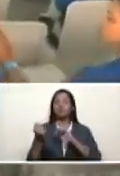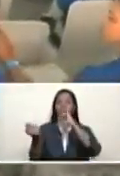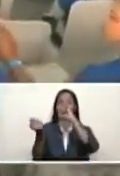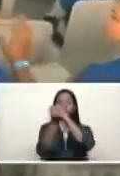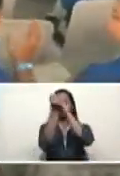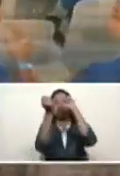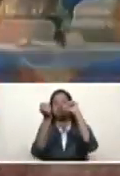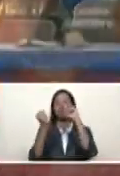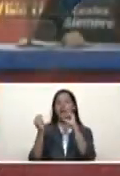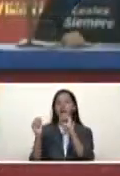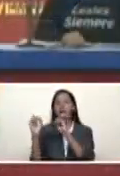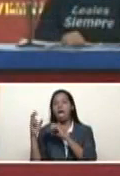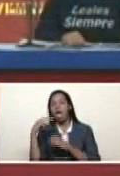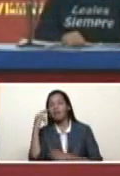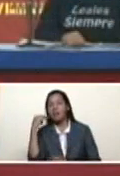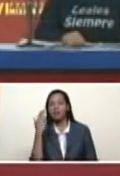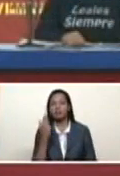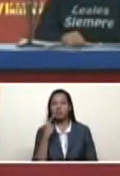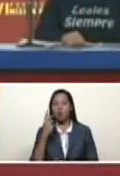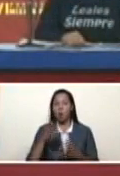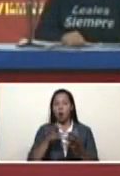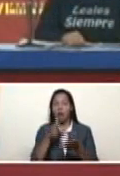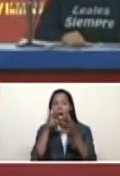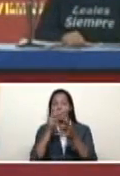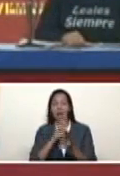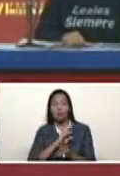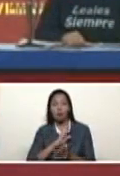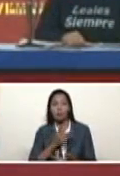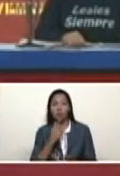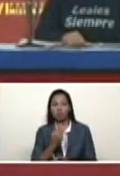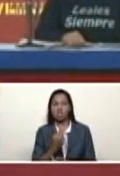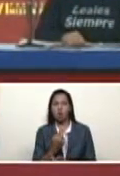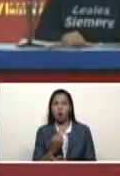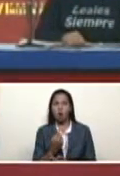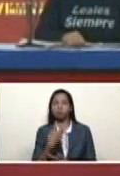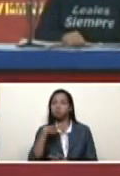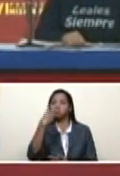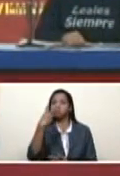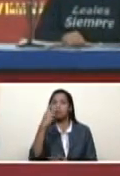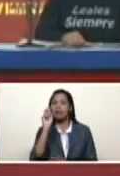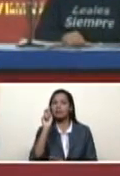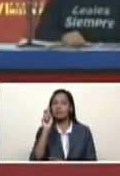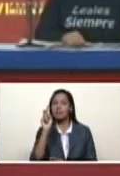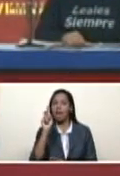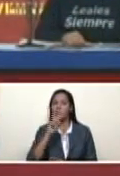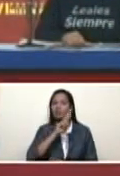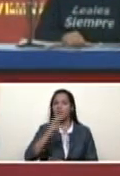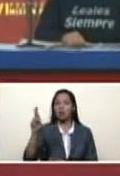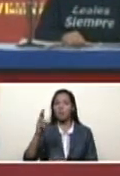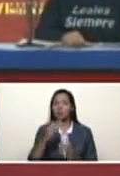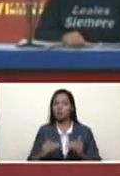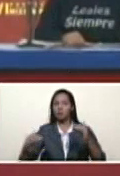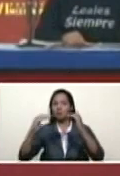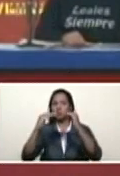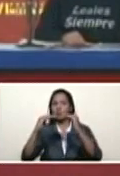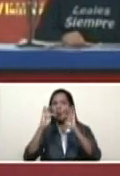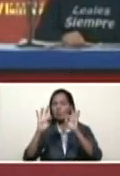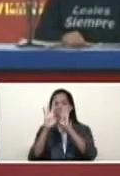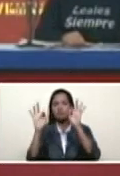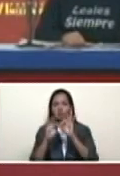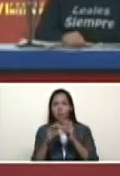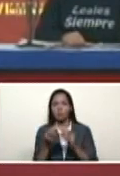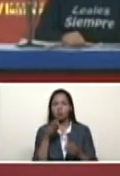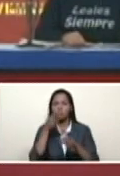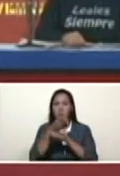colonialismo, cuando tomó las armas, ya José Leonardo Chirino proclamaba la necesidad de una república de iguales, porque había estado en